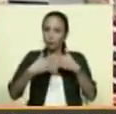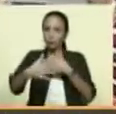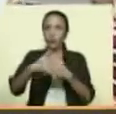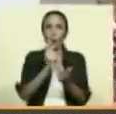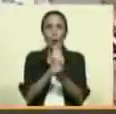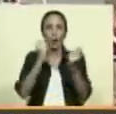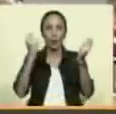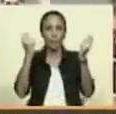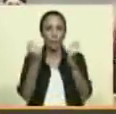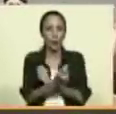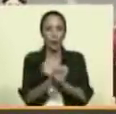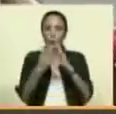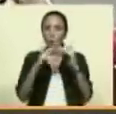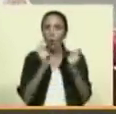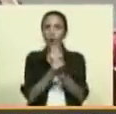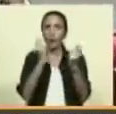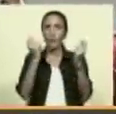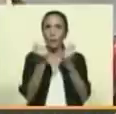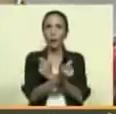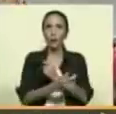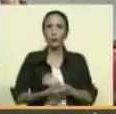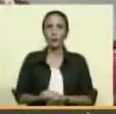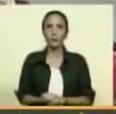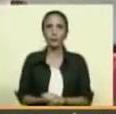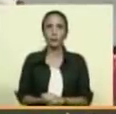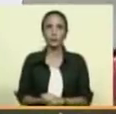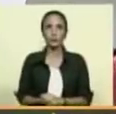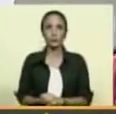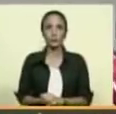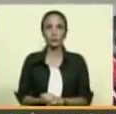Cambiar todo lo que tenga que ser cambiado.